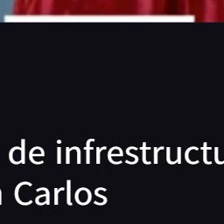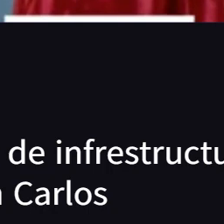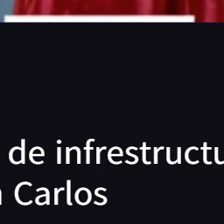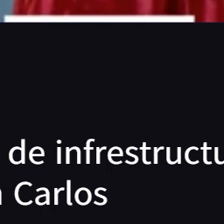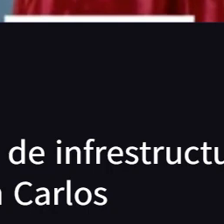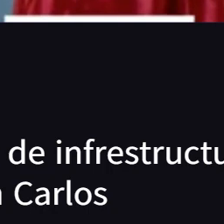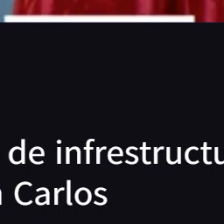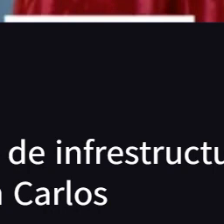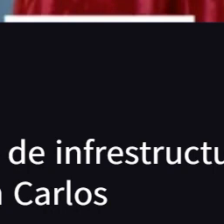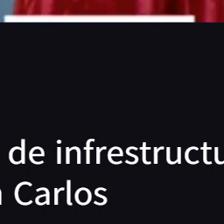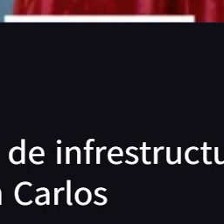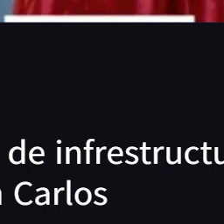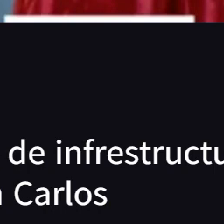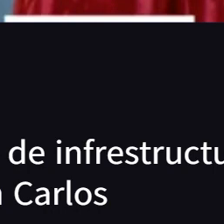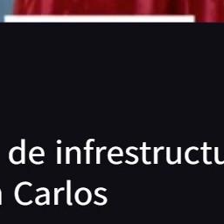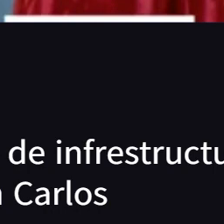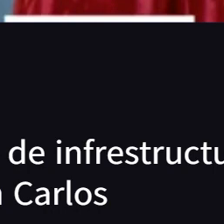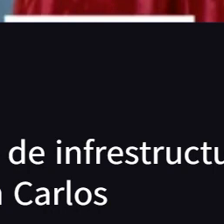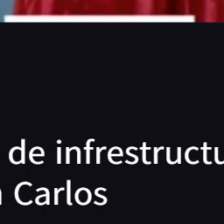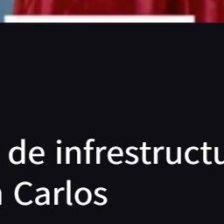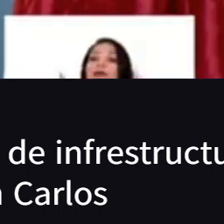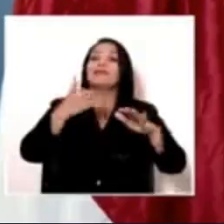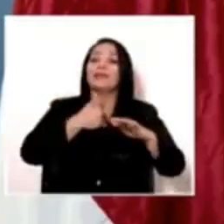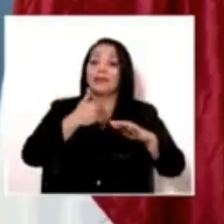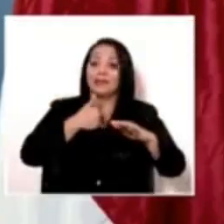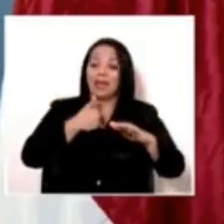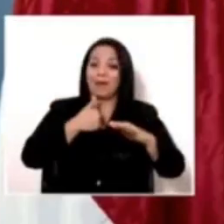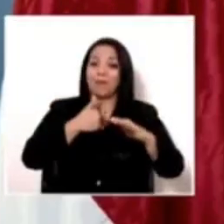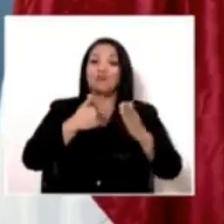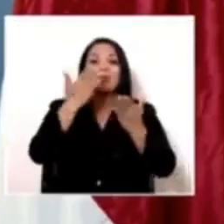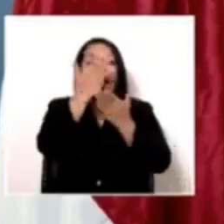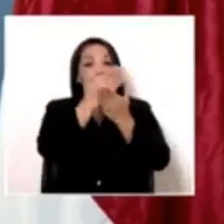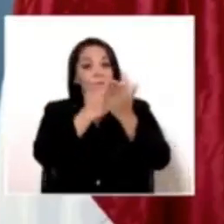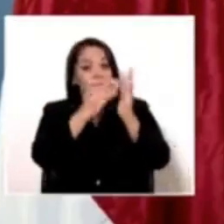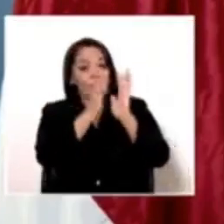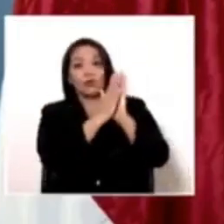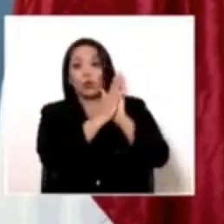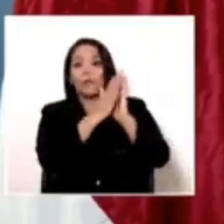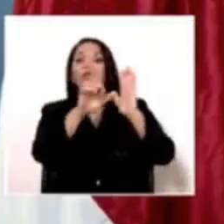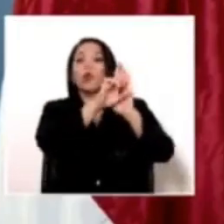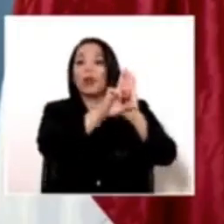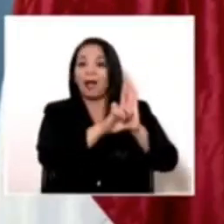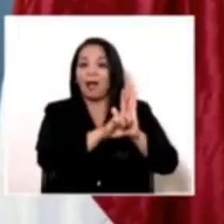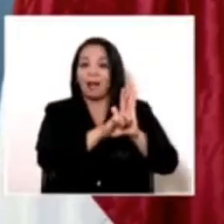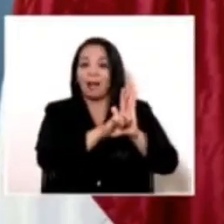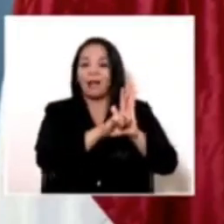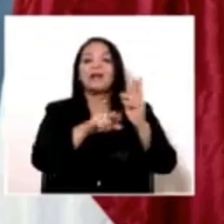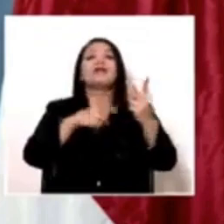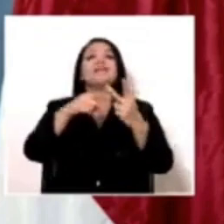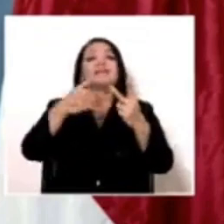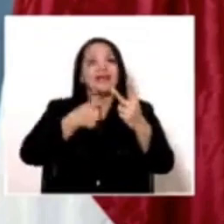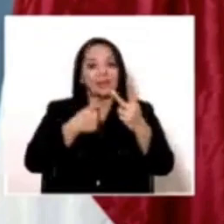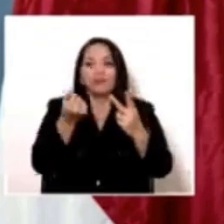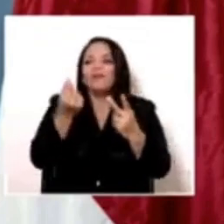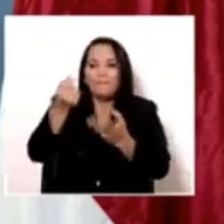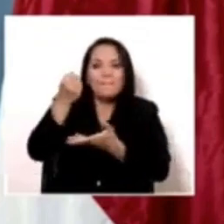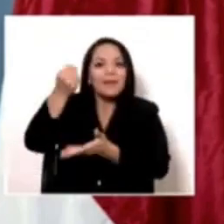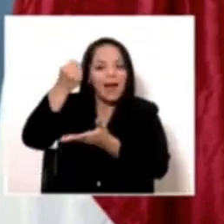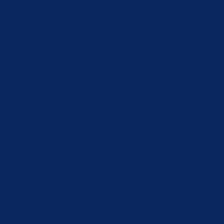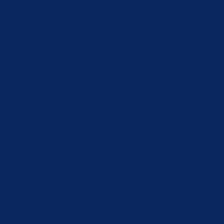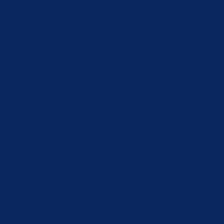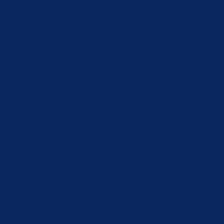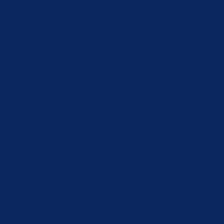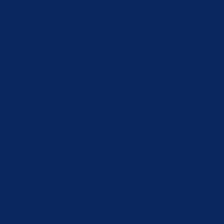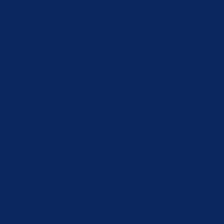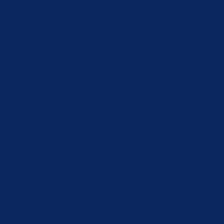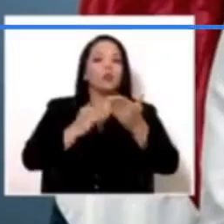el marco legal, tenemos la plata para terminar esa carretera.